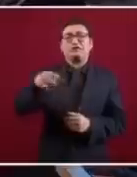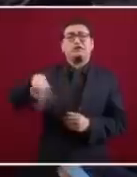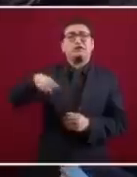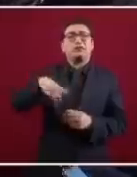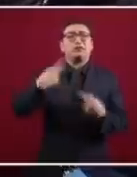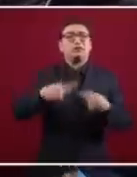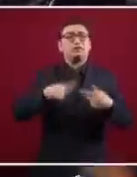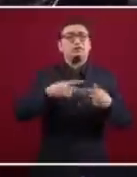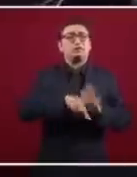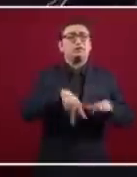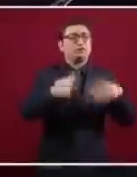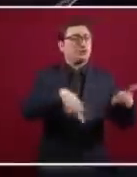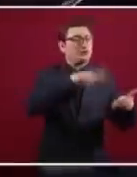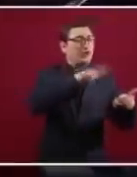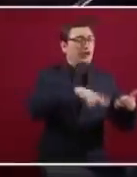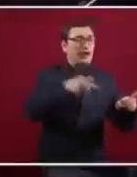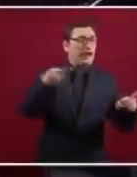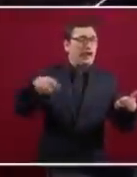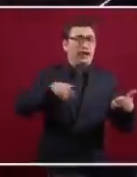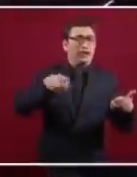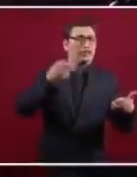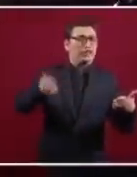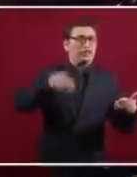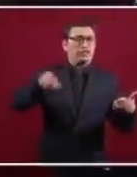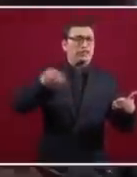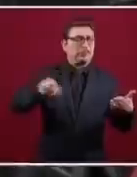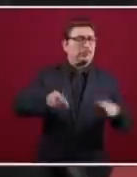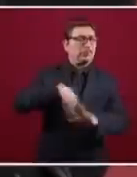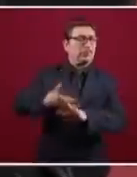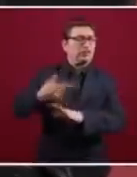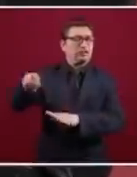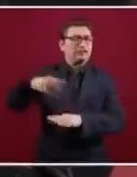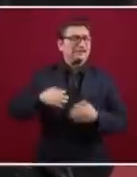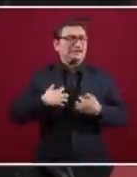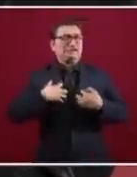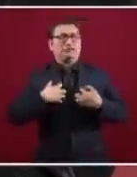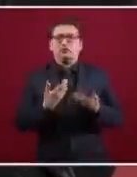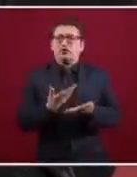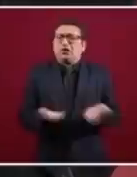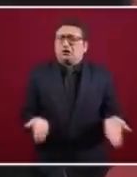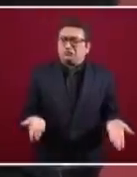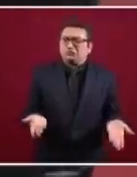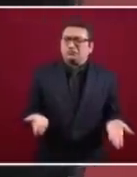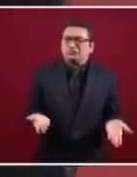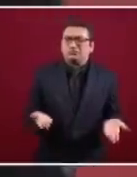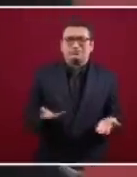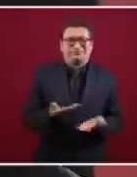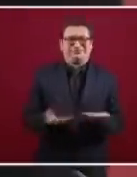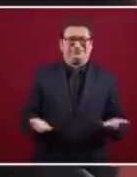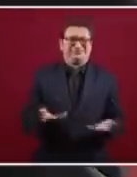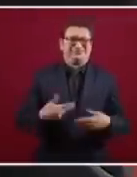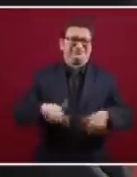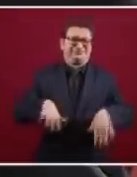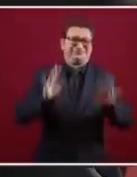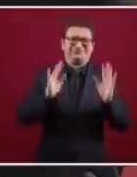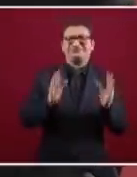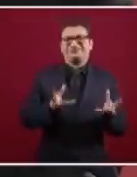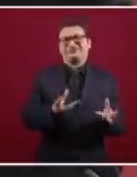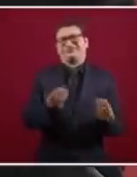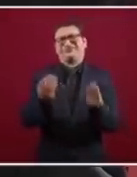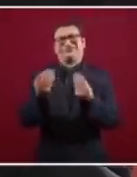o cuestionados pero ahora aquí o sea hay tanta